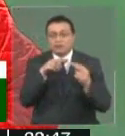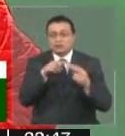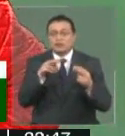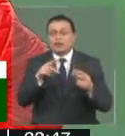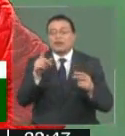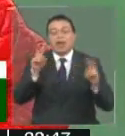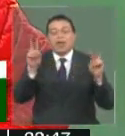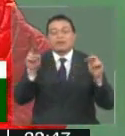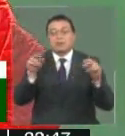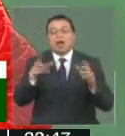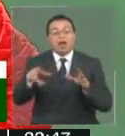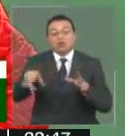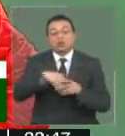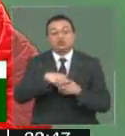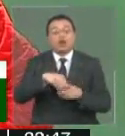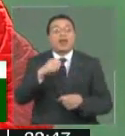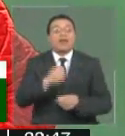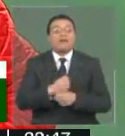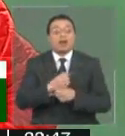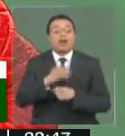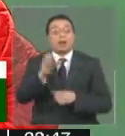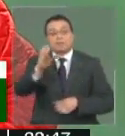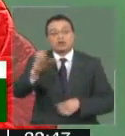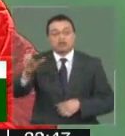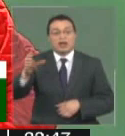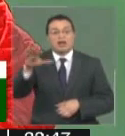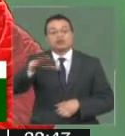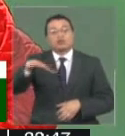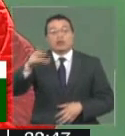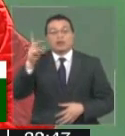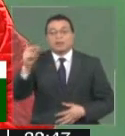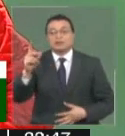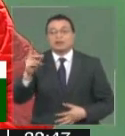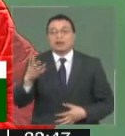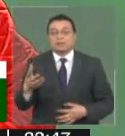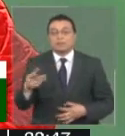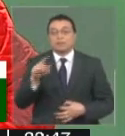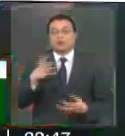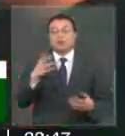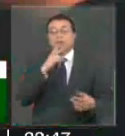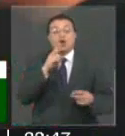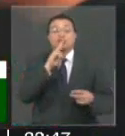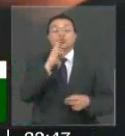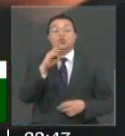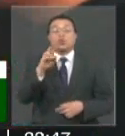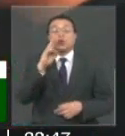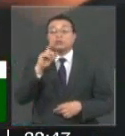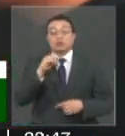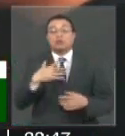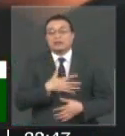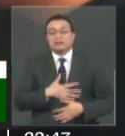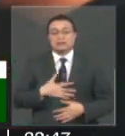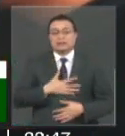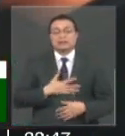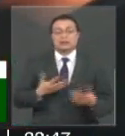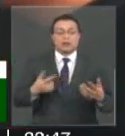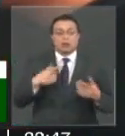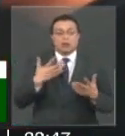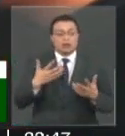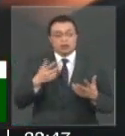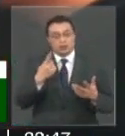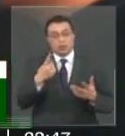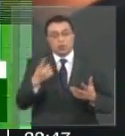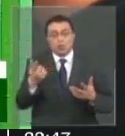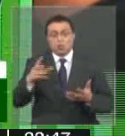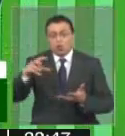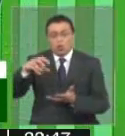la... De la inclusión laboral en las personas en situación de discapacidad. Pero que en el turismo, tengo la sensación de que en el turismo es una de